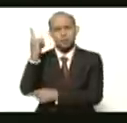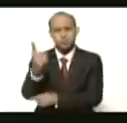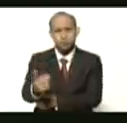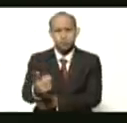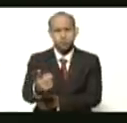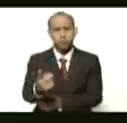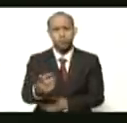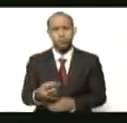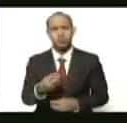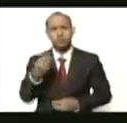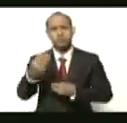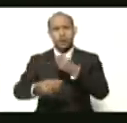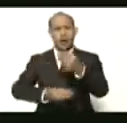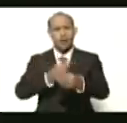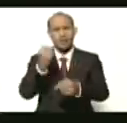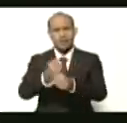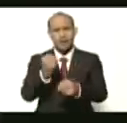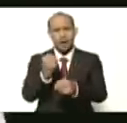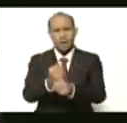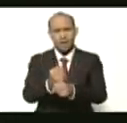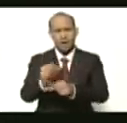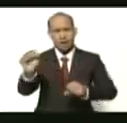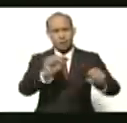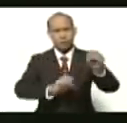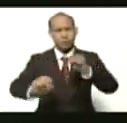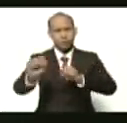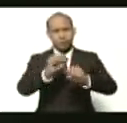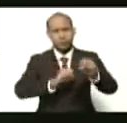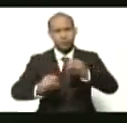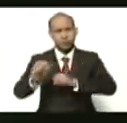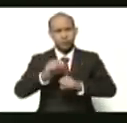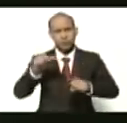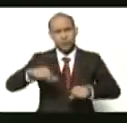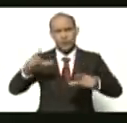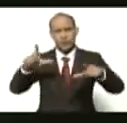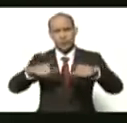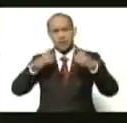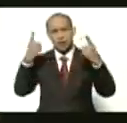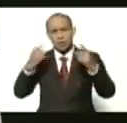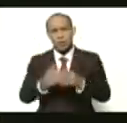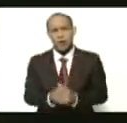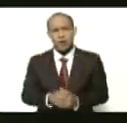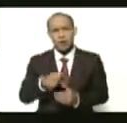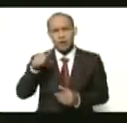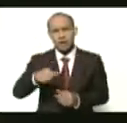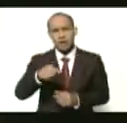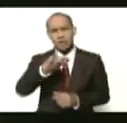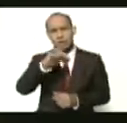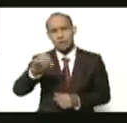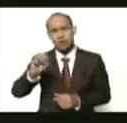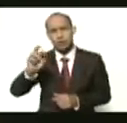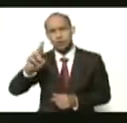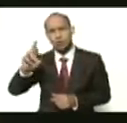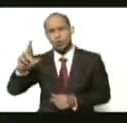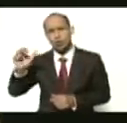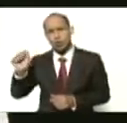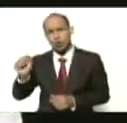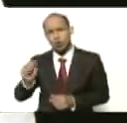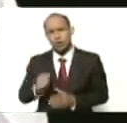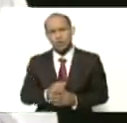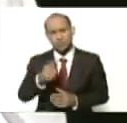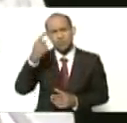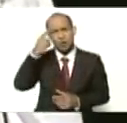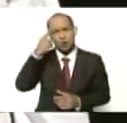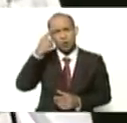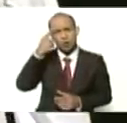dragar los muelles aquí en la en la guaira ya aquí en la zorra se acuerda cuando desde el balneario de catia la mar